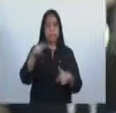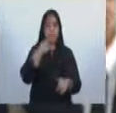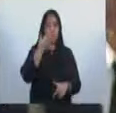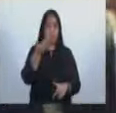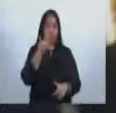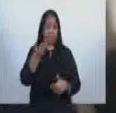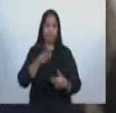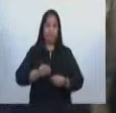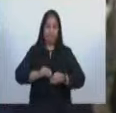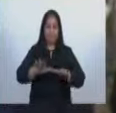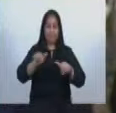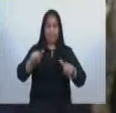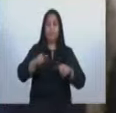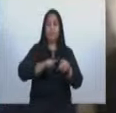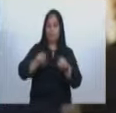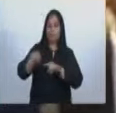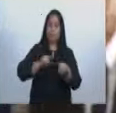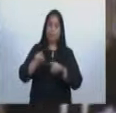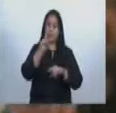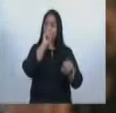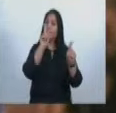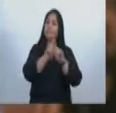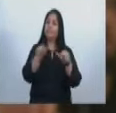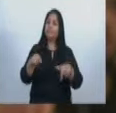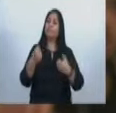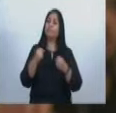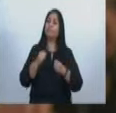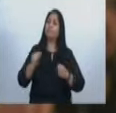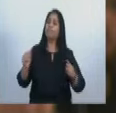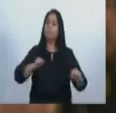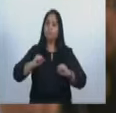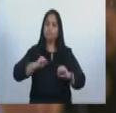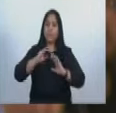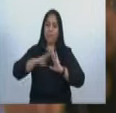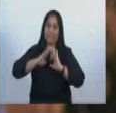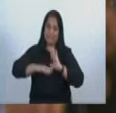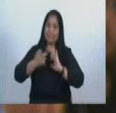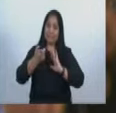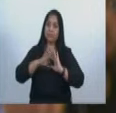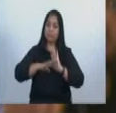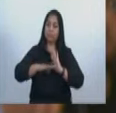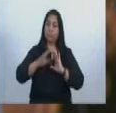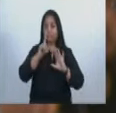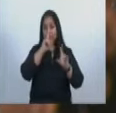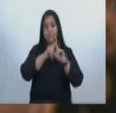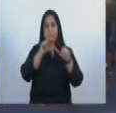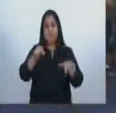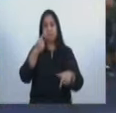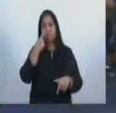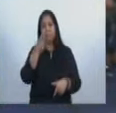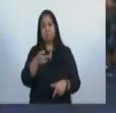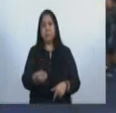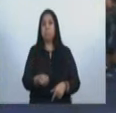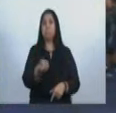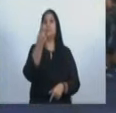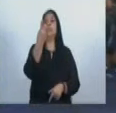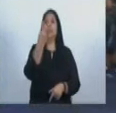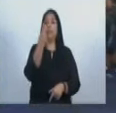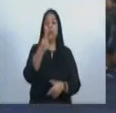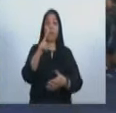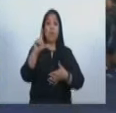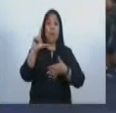facilitar una verdadera competencia y generar ese efecto hacia la baja vale la pena decir que somos casi el único país en América